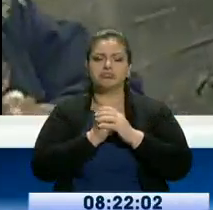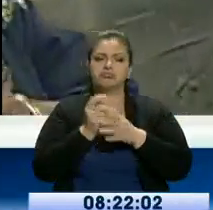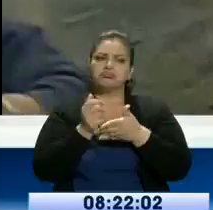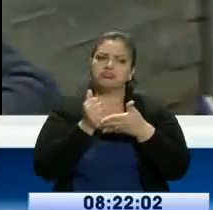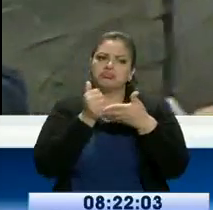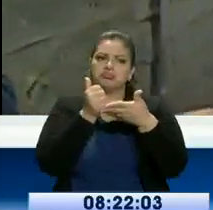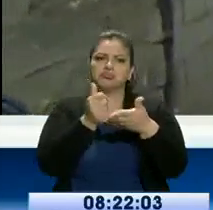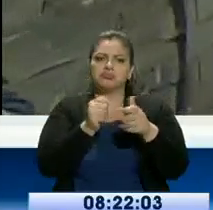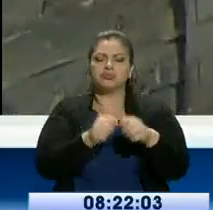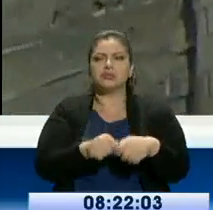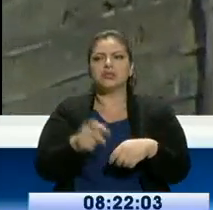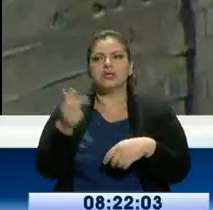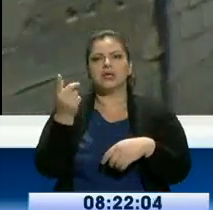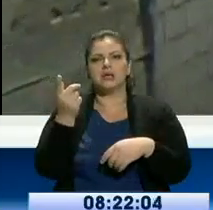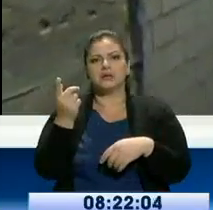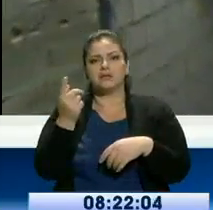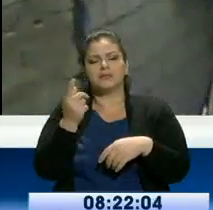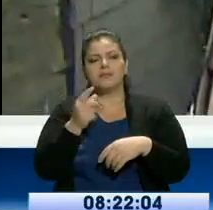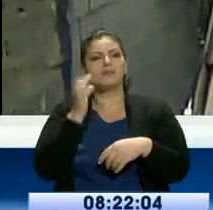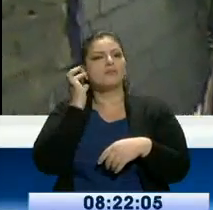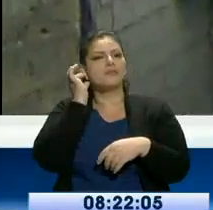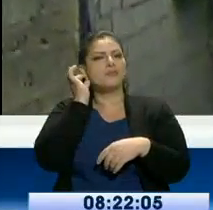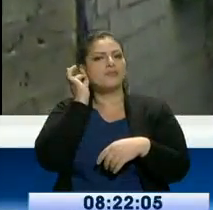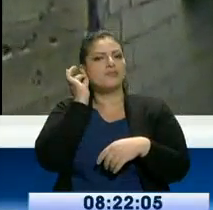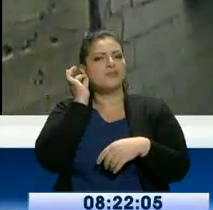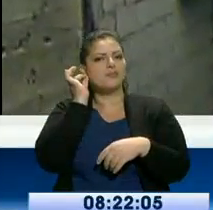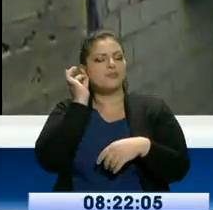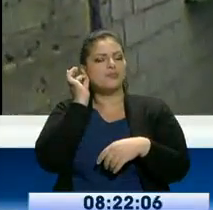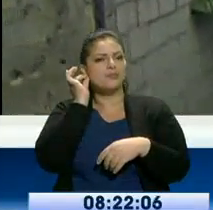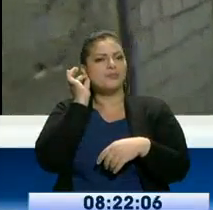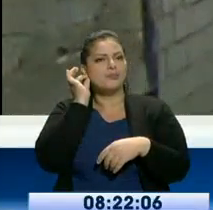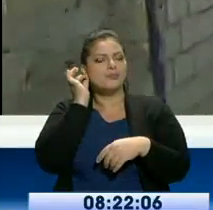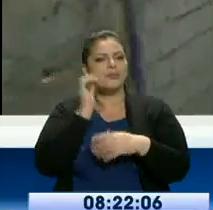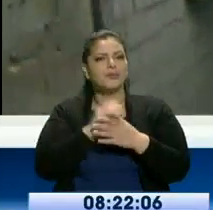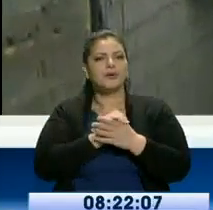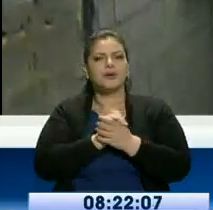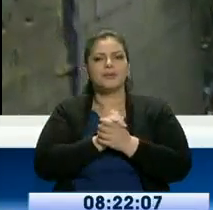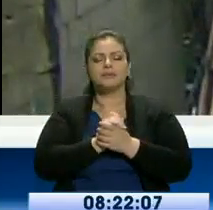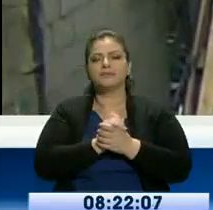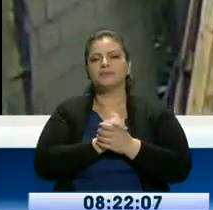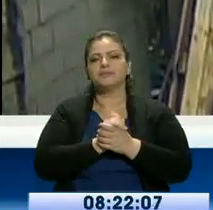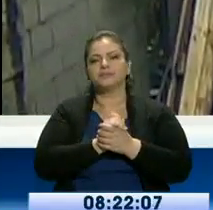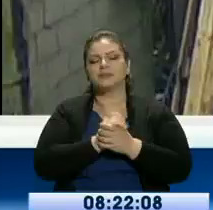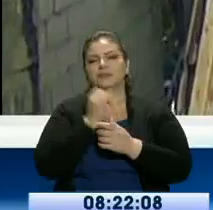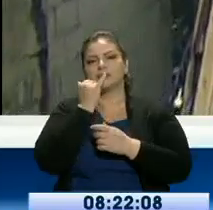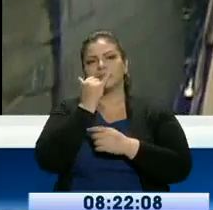privada que les pueda ayudar. La señora Kimberly Aguirre,